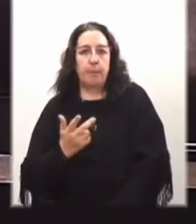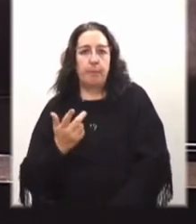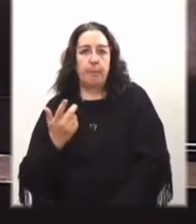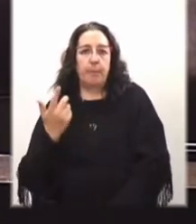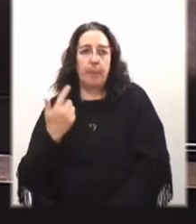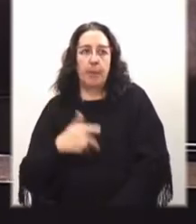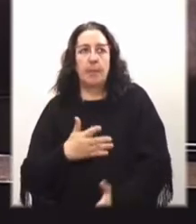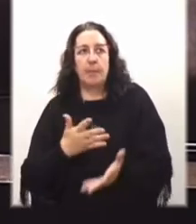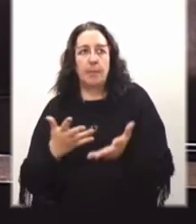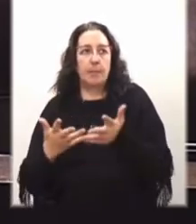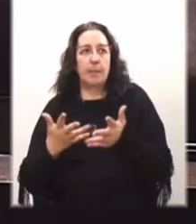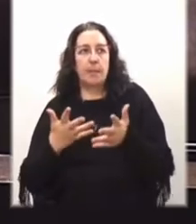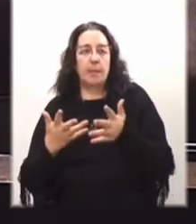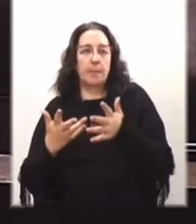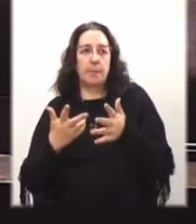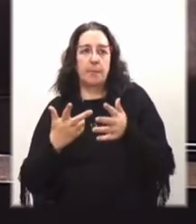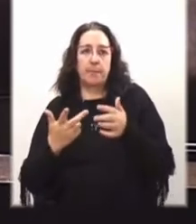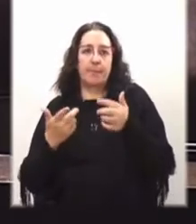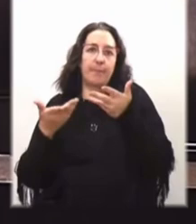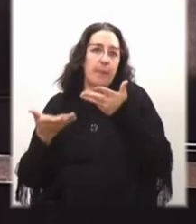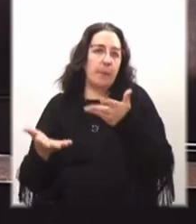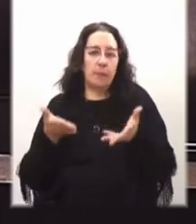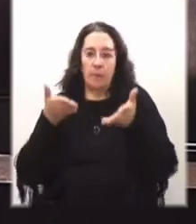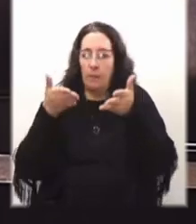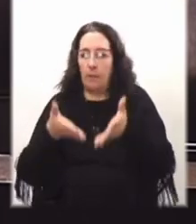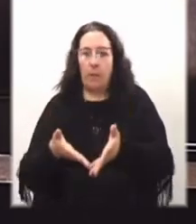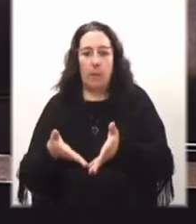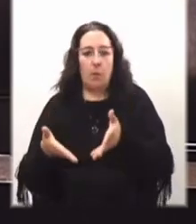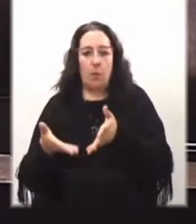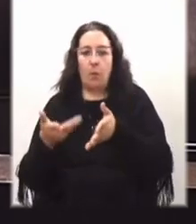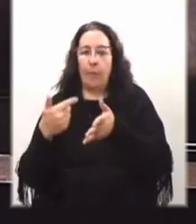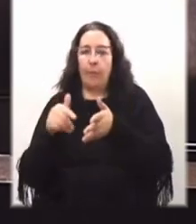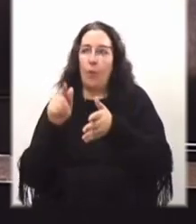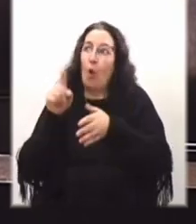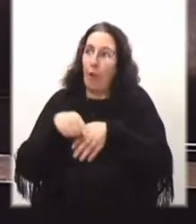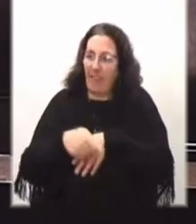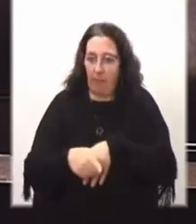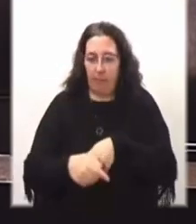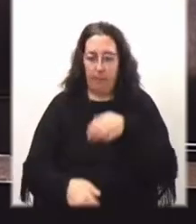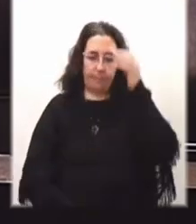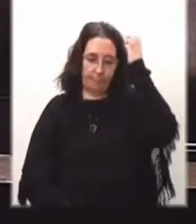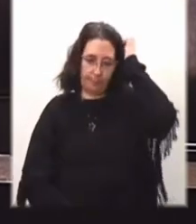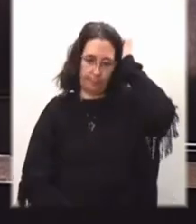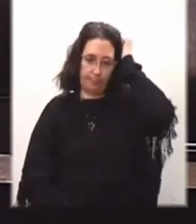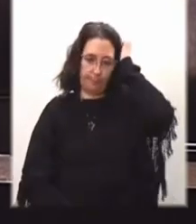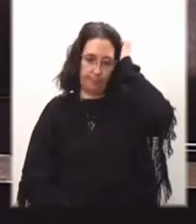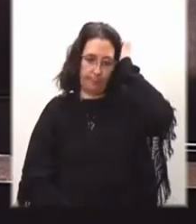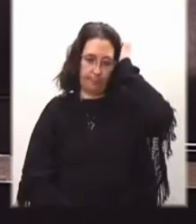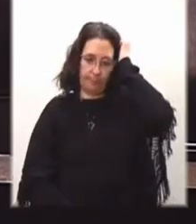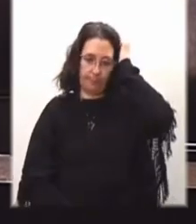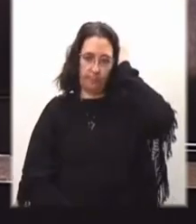es fruto, digamos, o entronca con ese origen.